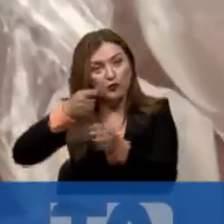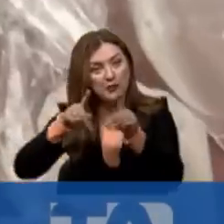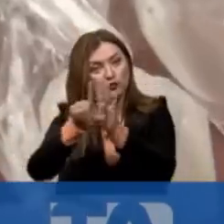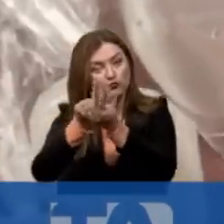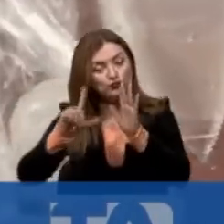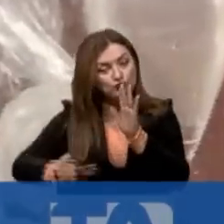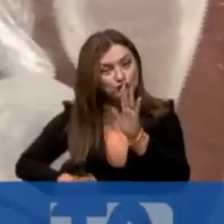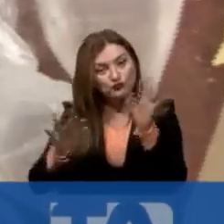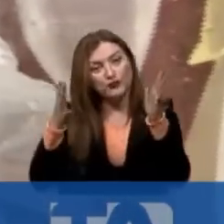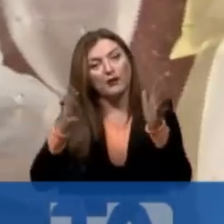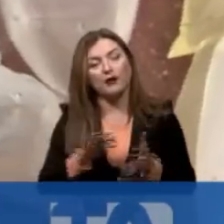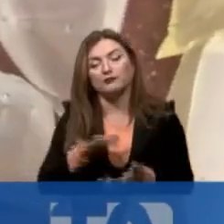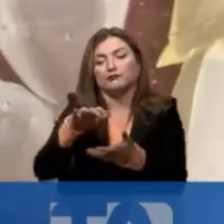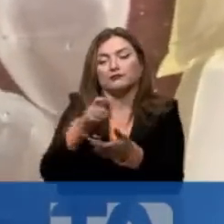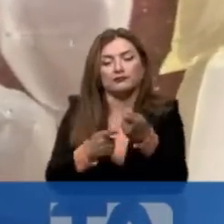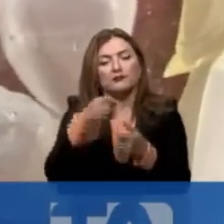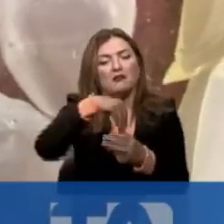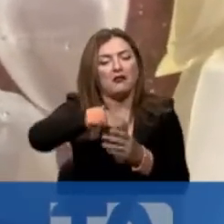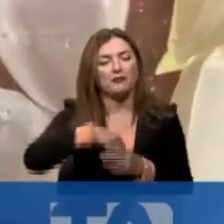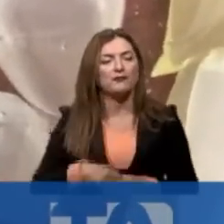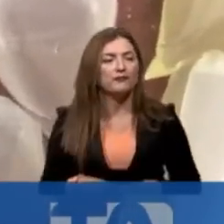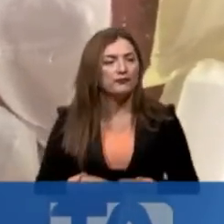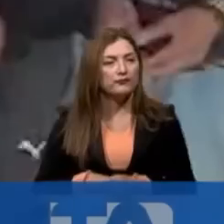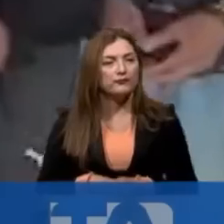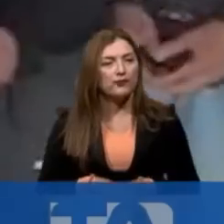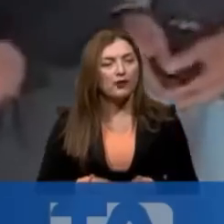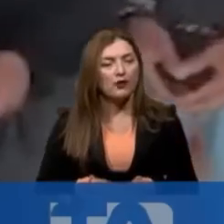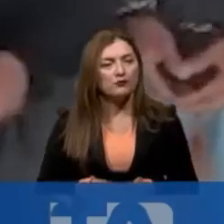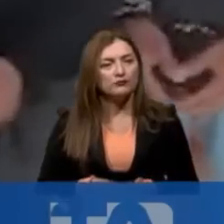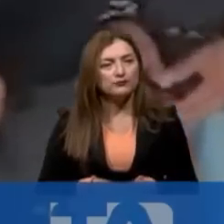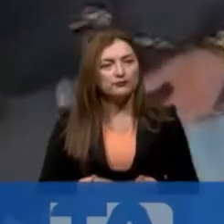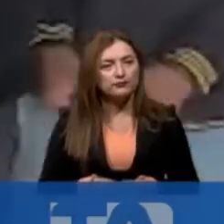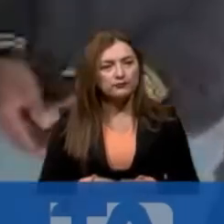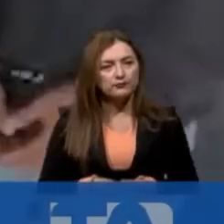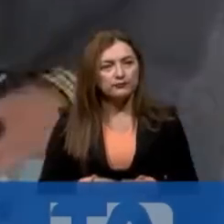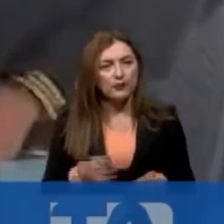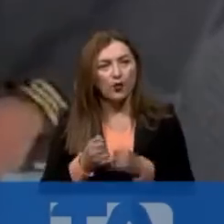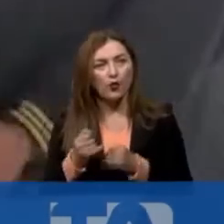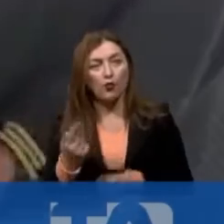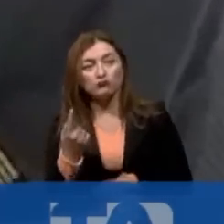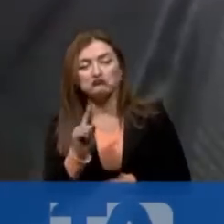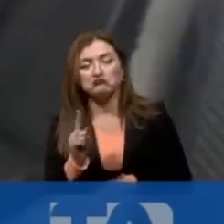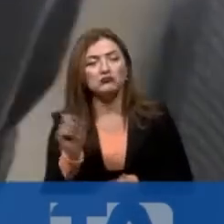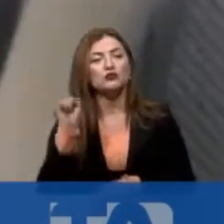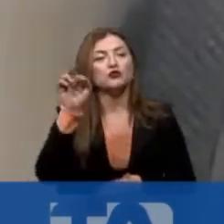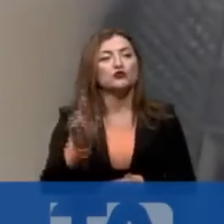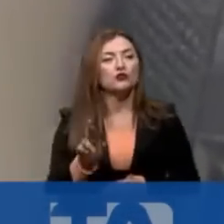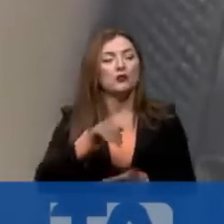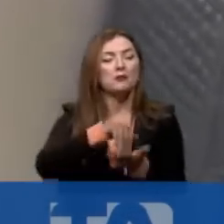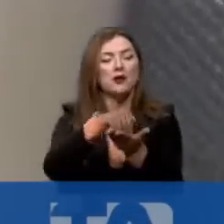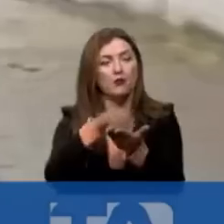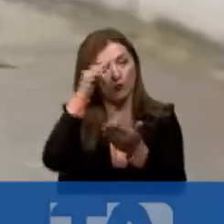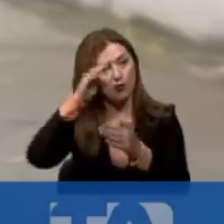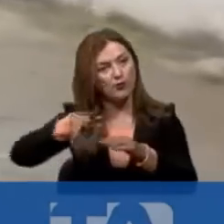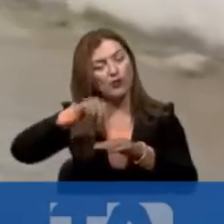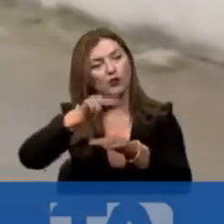sanitario, estaba destinado para el consumo interno. Sin embargo, esta no fue la única novedad, pues al sur de la capital, miembros de la